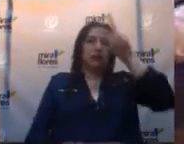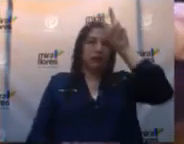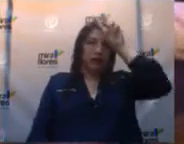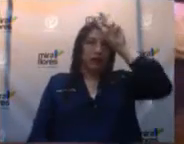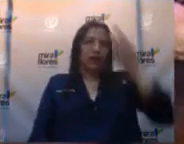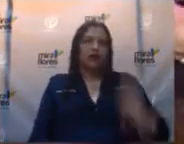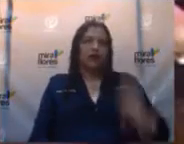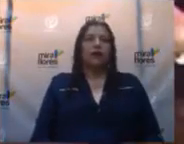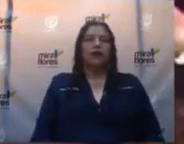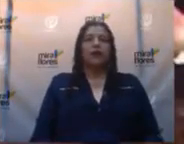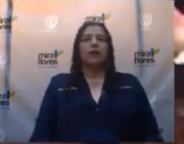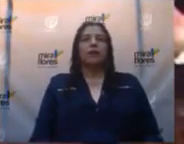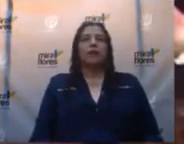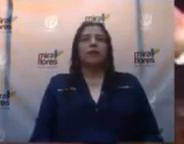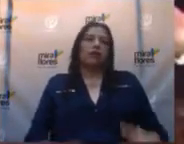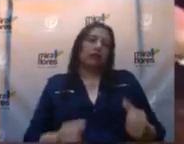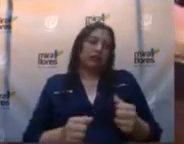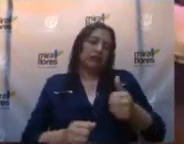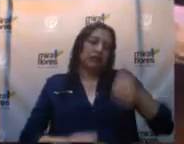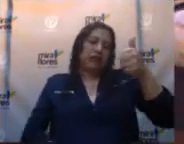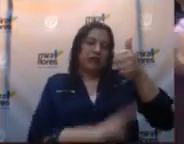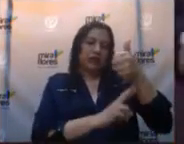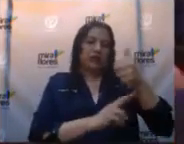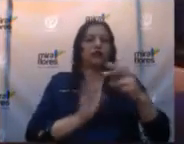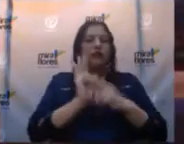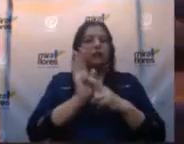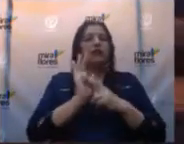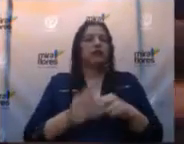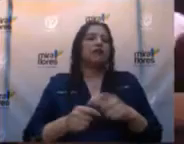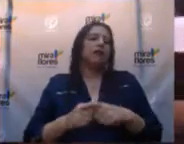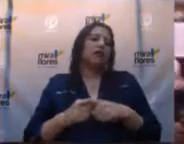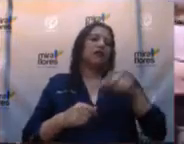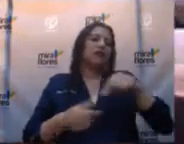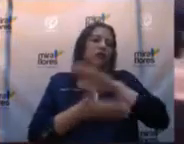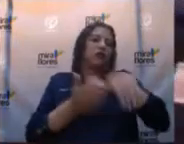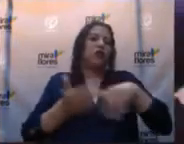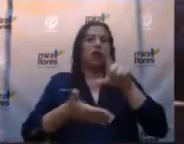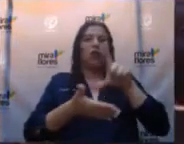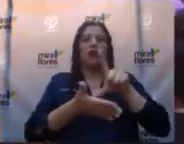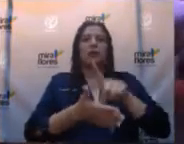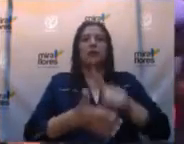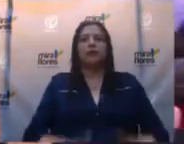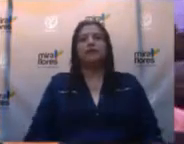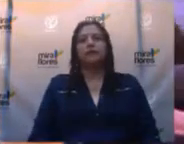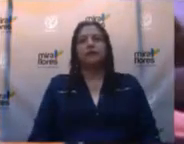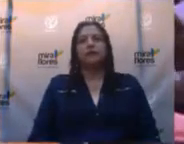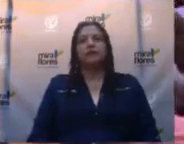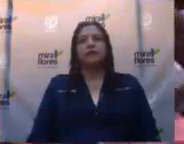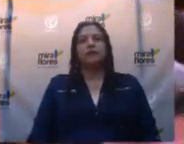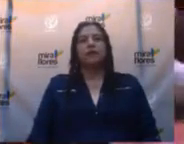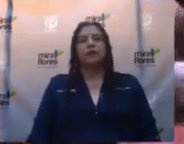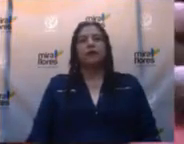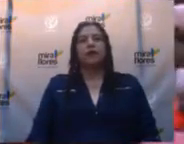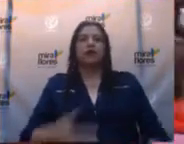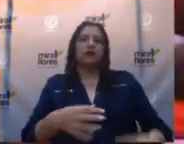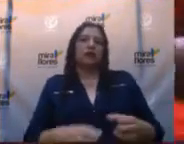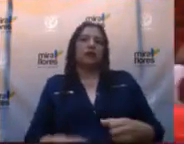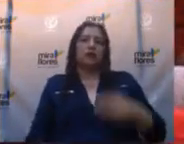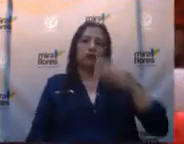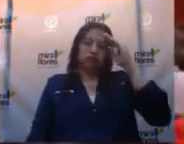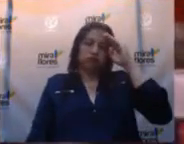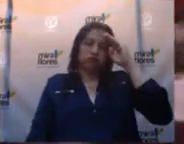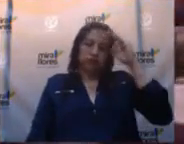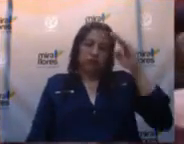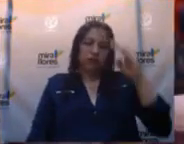señores regidores y representantes de municipios de Lima Metropolitana, señor contralmirante Fernando León